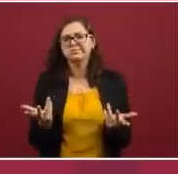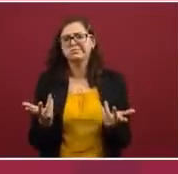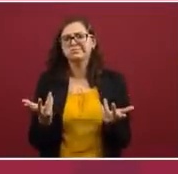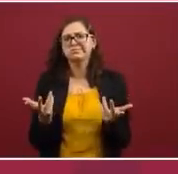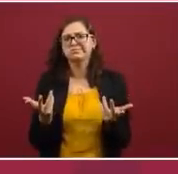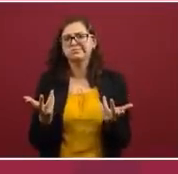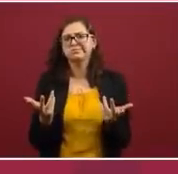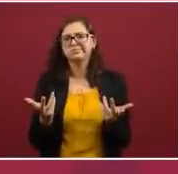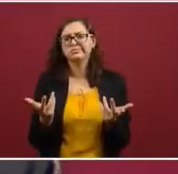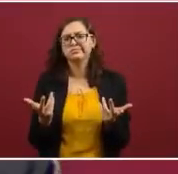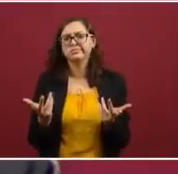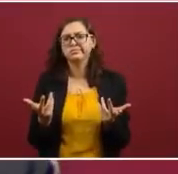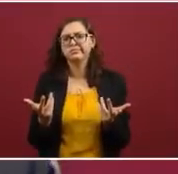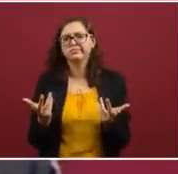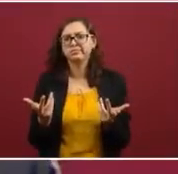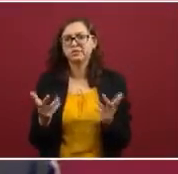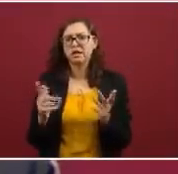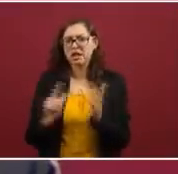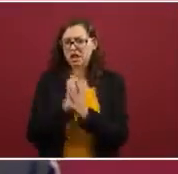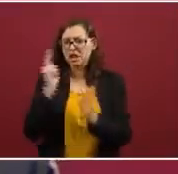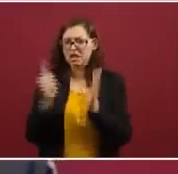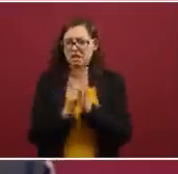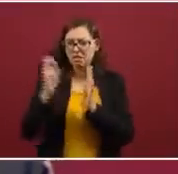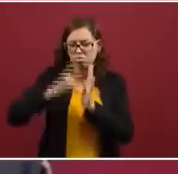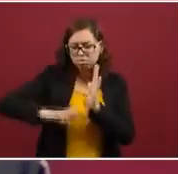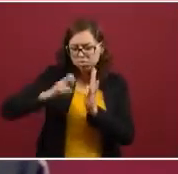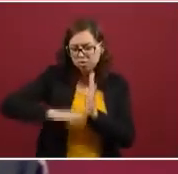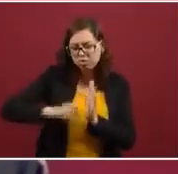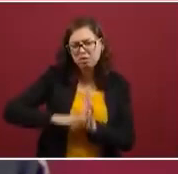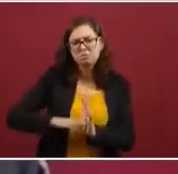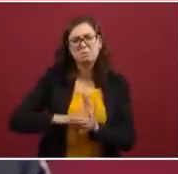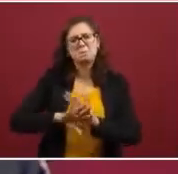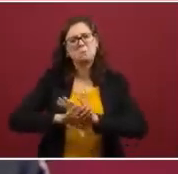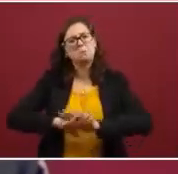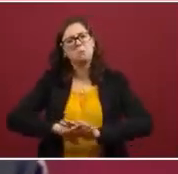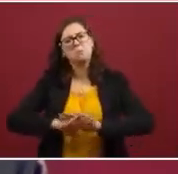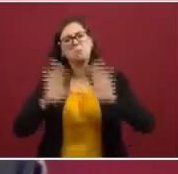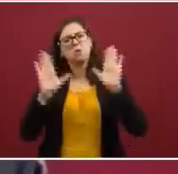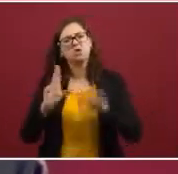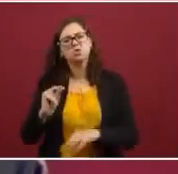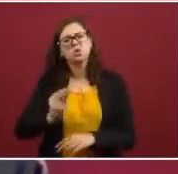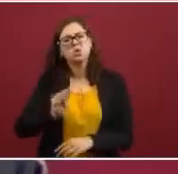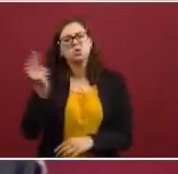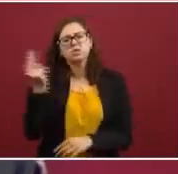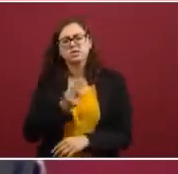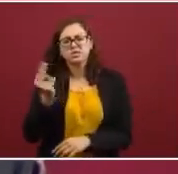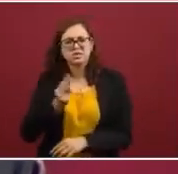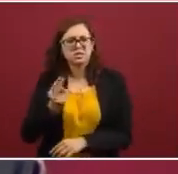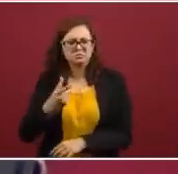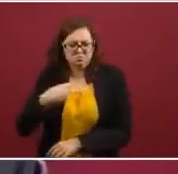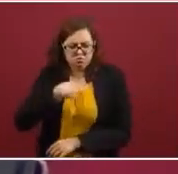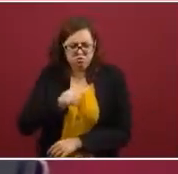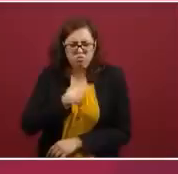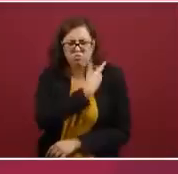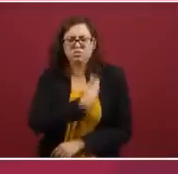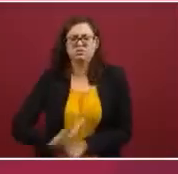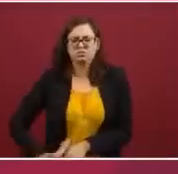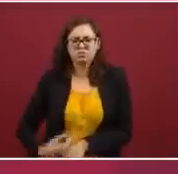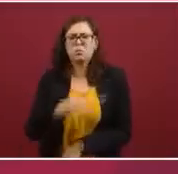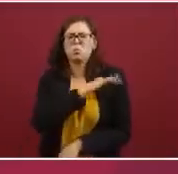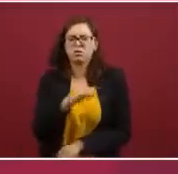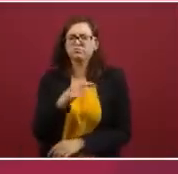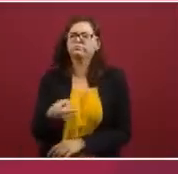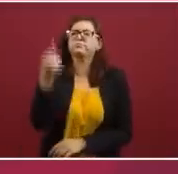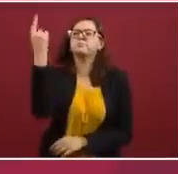reforma legal, por eso es decreto.